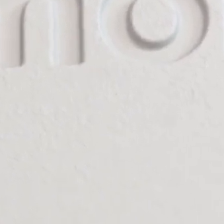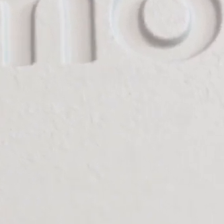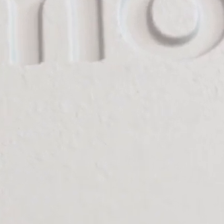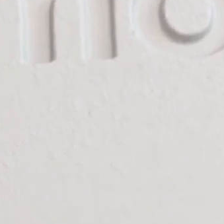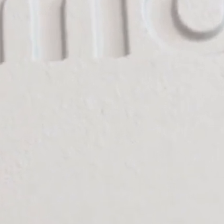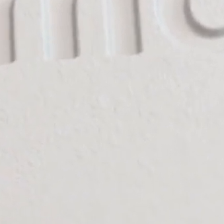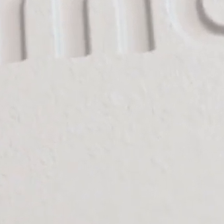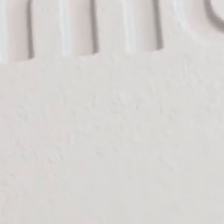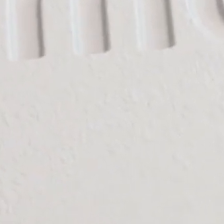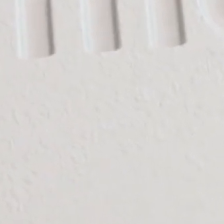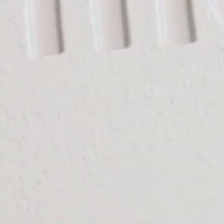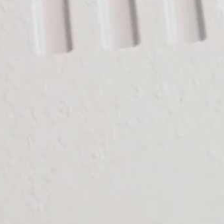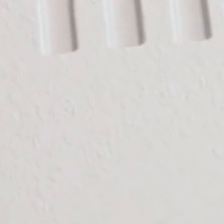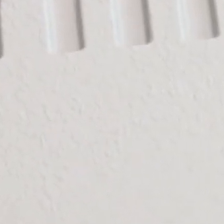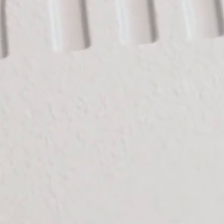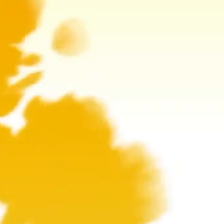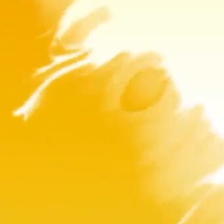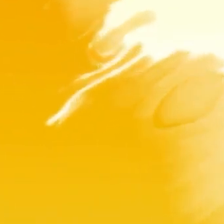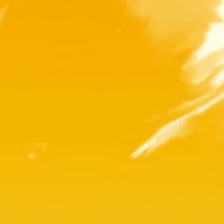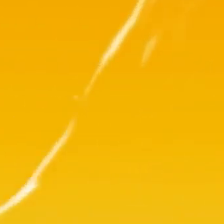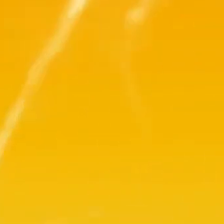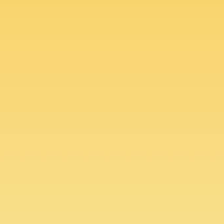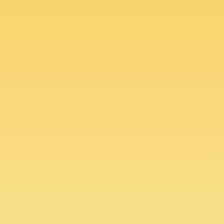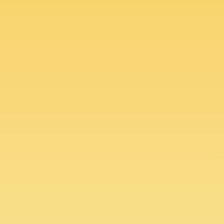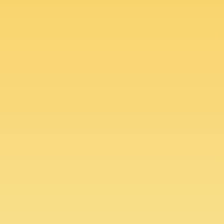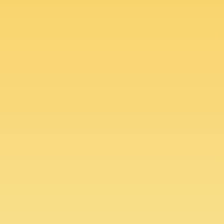menopausia cuando haya indicación médica.